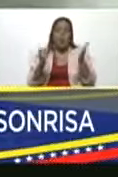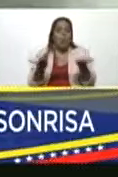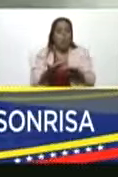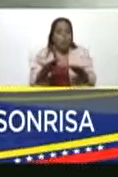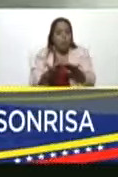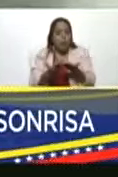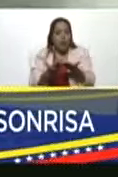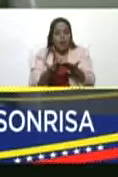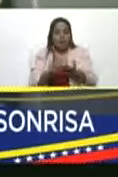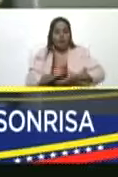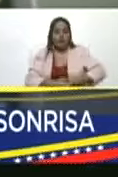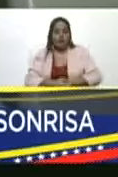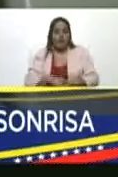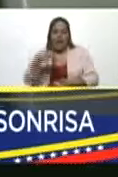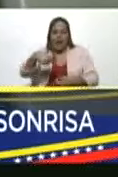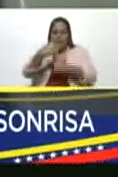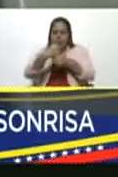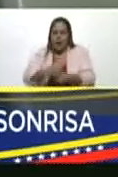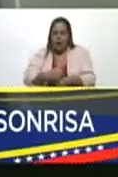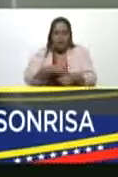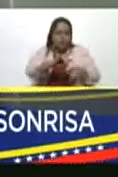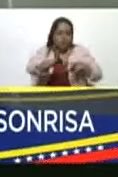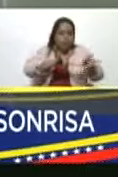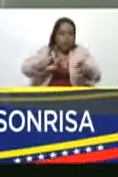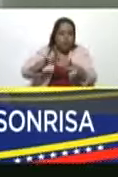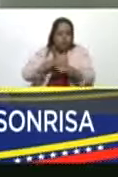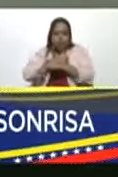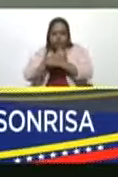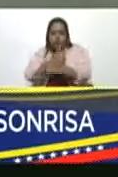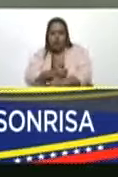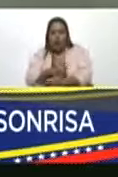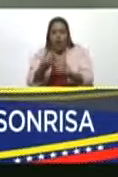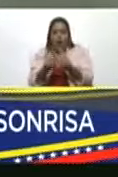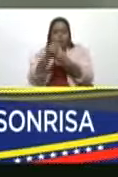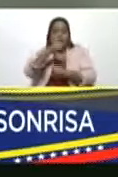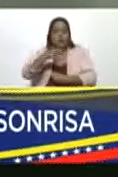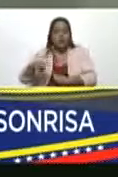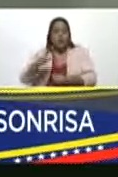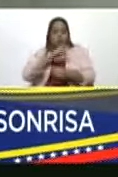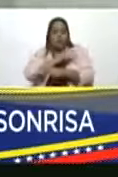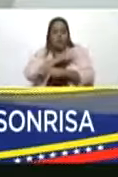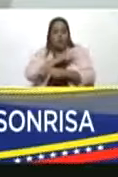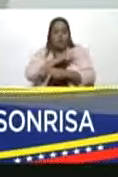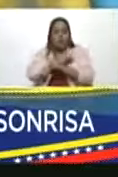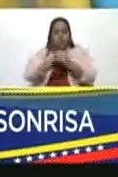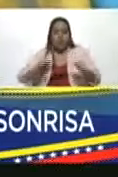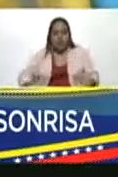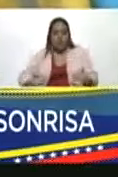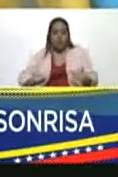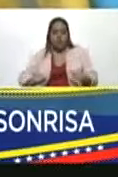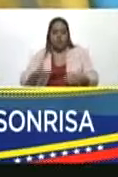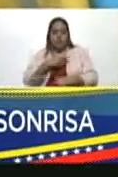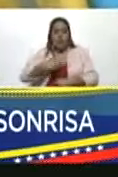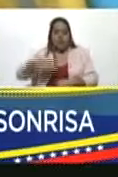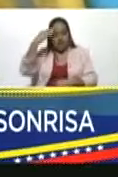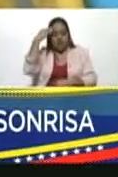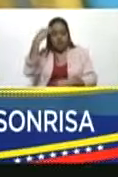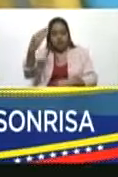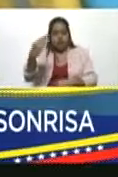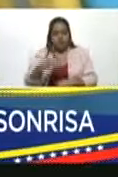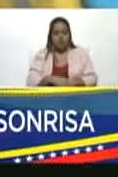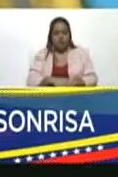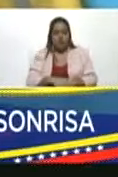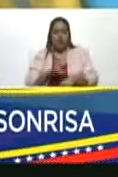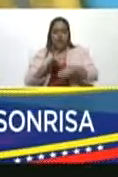escuelas, de manera que aquí lo esperamos con todo el cariño del mundo, con nuestra gente de Portuguesa, hermano presidente. Saludos, así que la